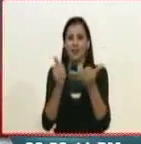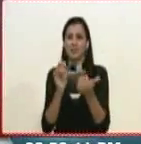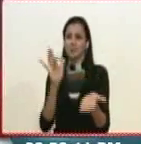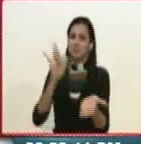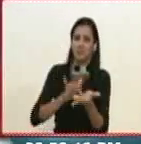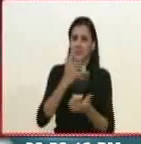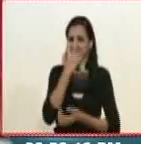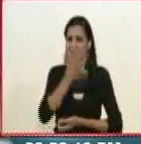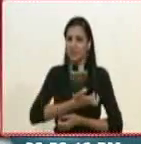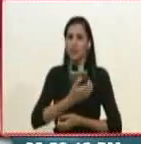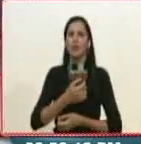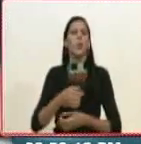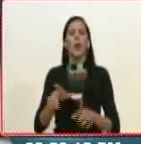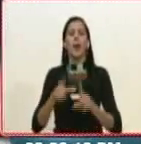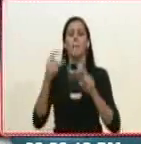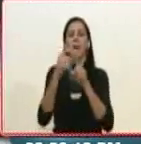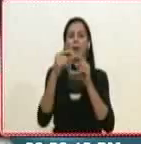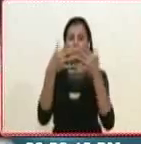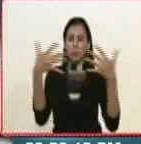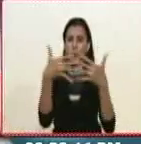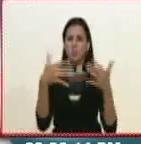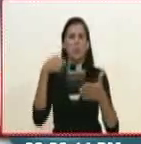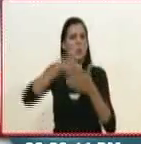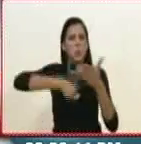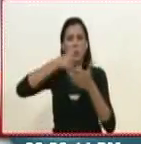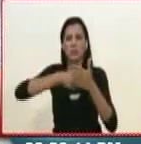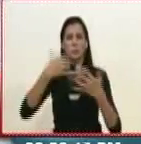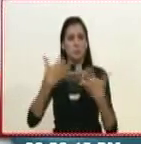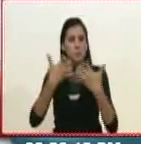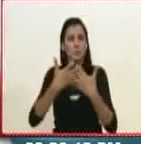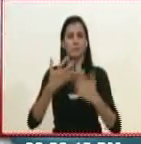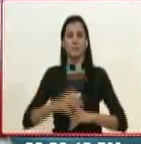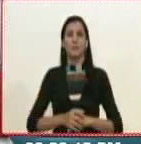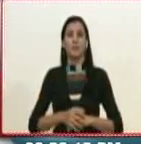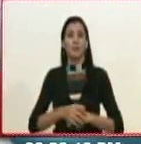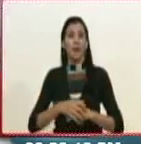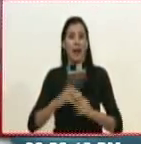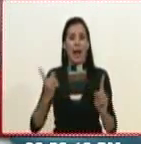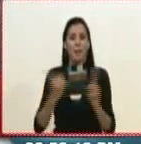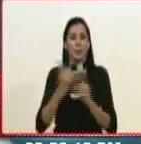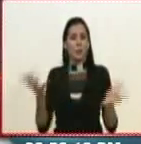letras combativas y rebeldes a revolucionar los espacios de nuestro país.